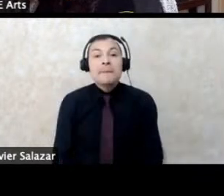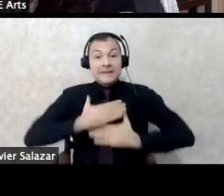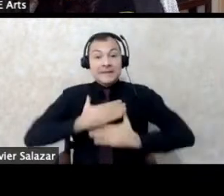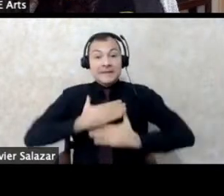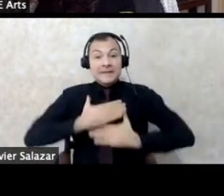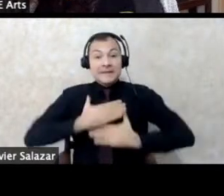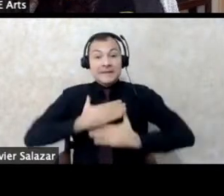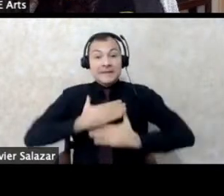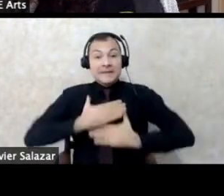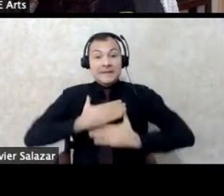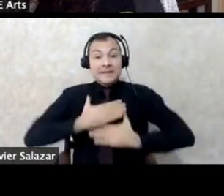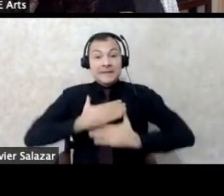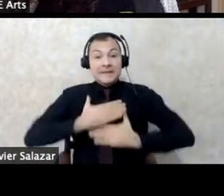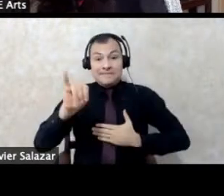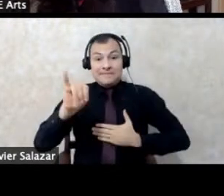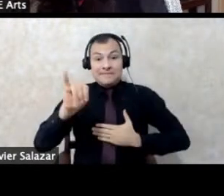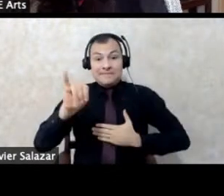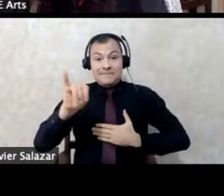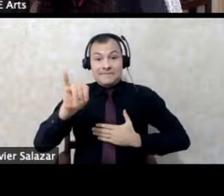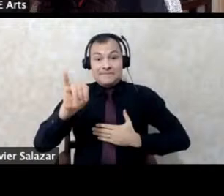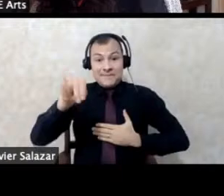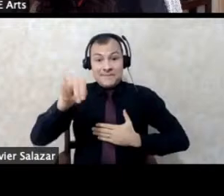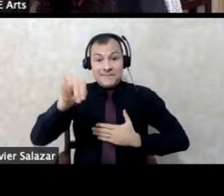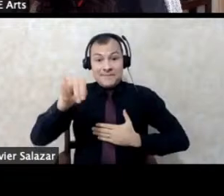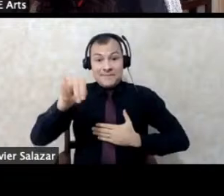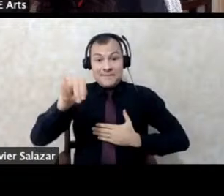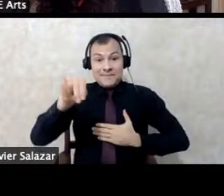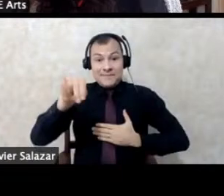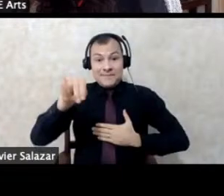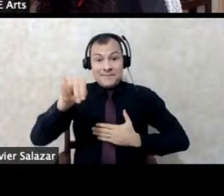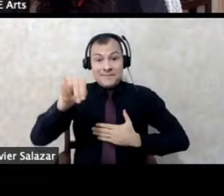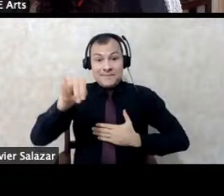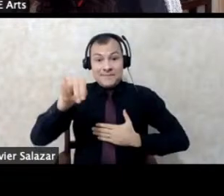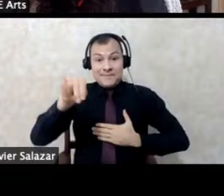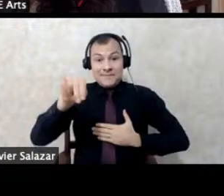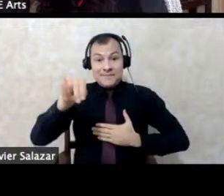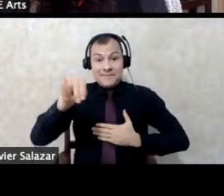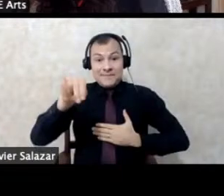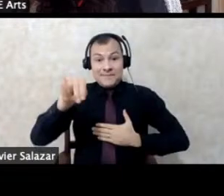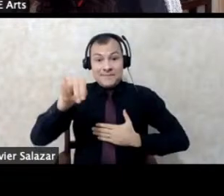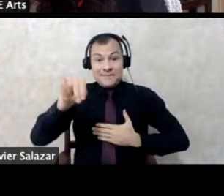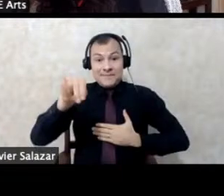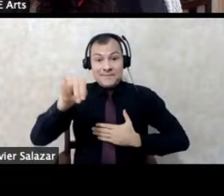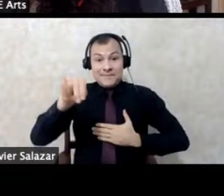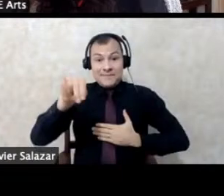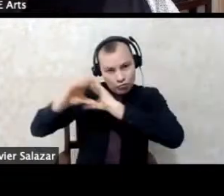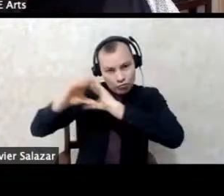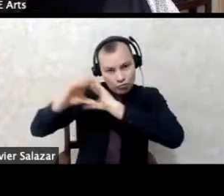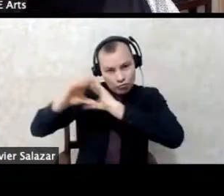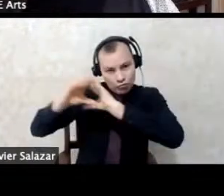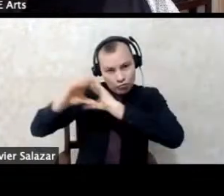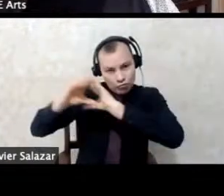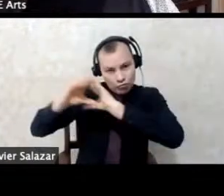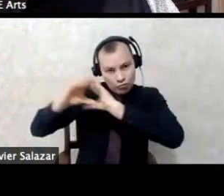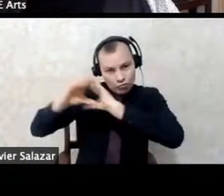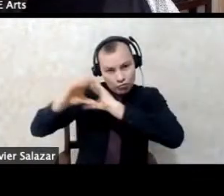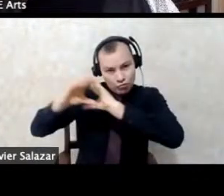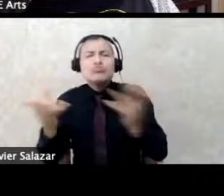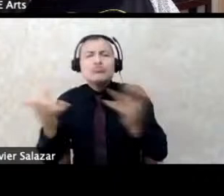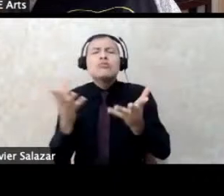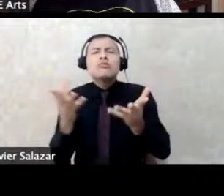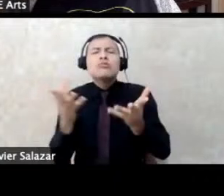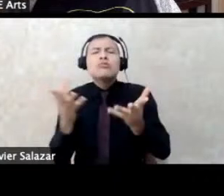cultural del municipio de Quimbaya, en el Quindío, Colombia. El Quindío está ubicado en la